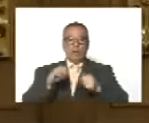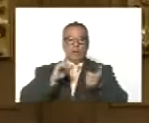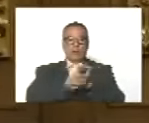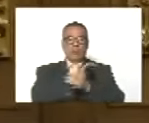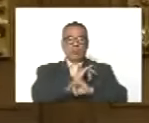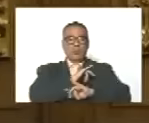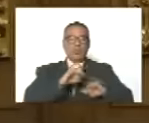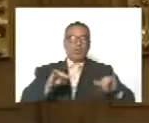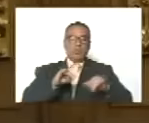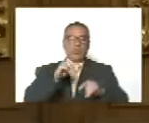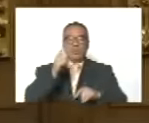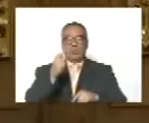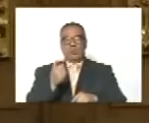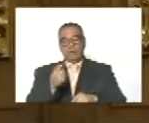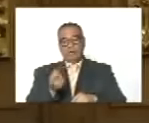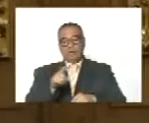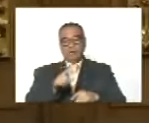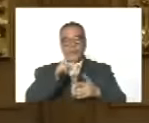con la escasez en el campo.